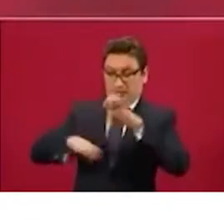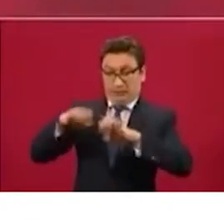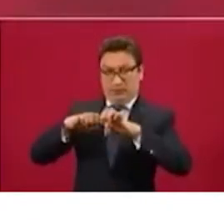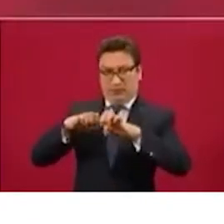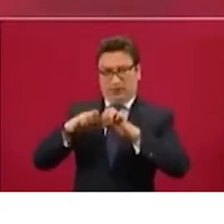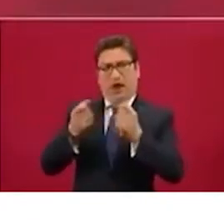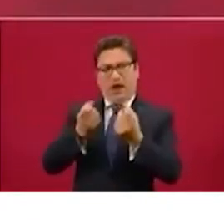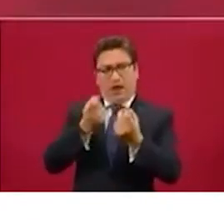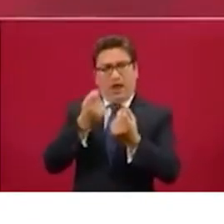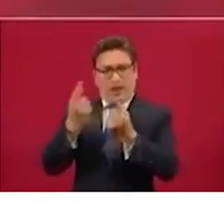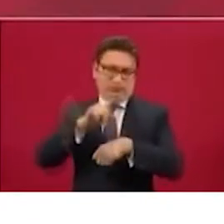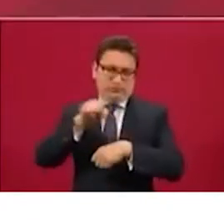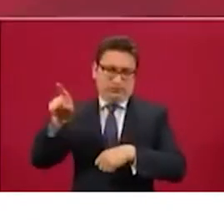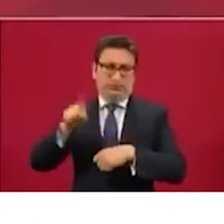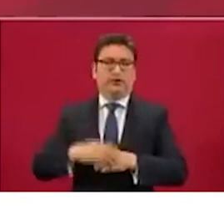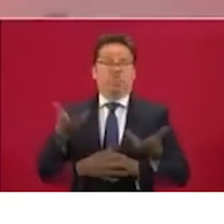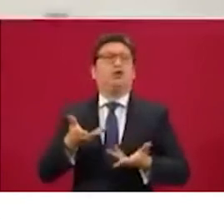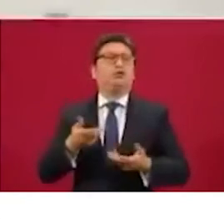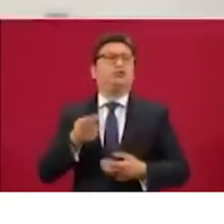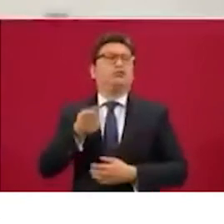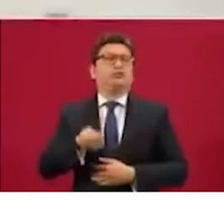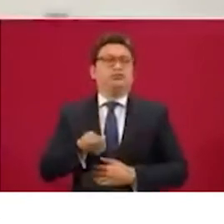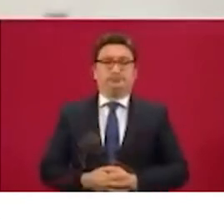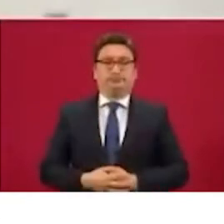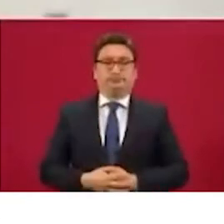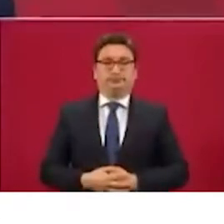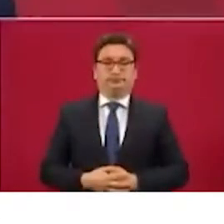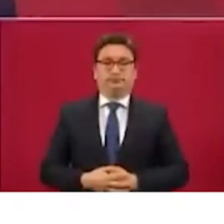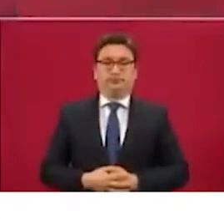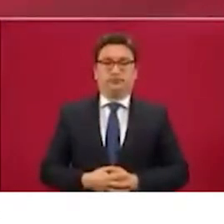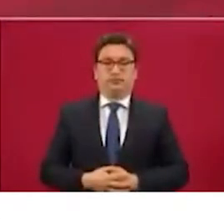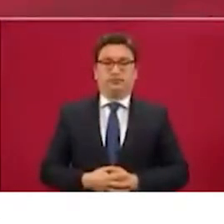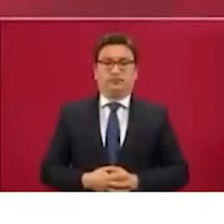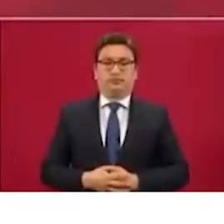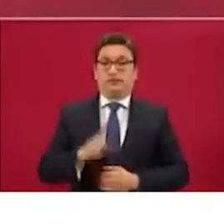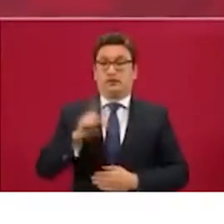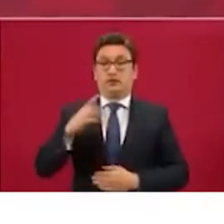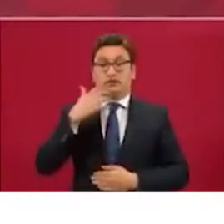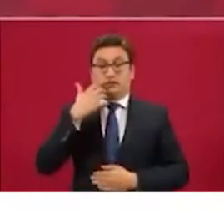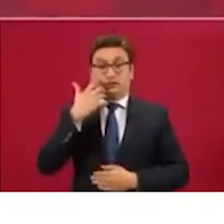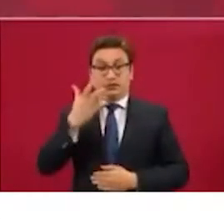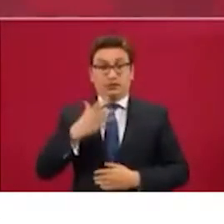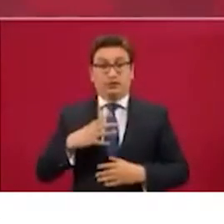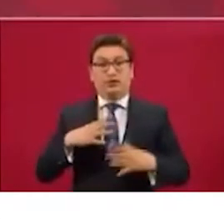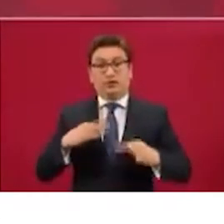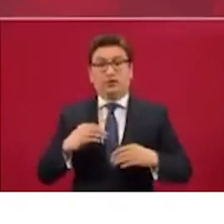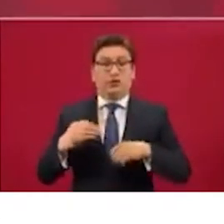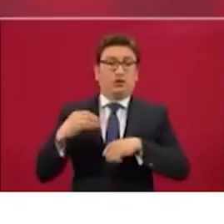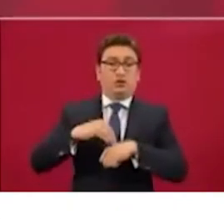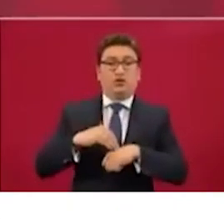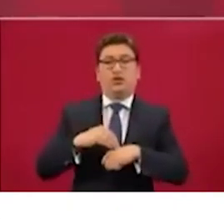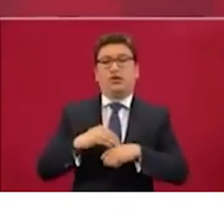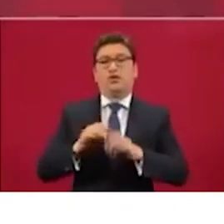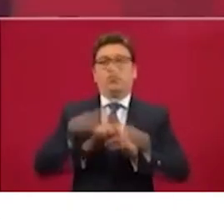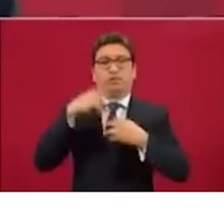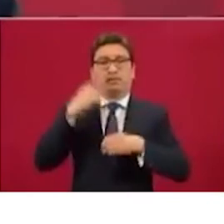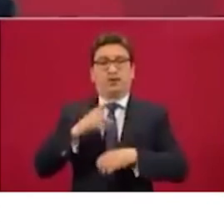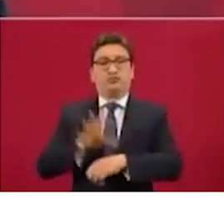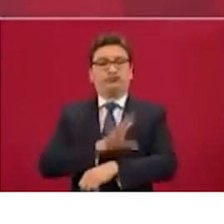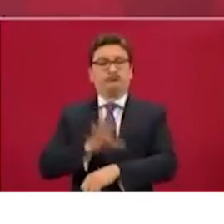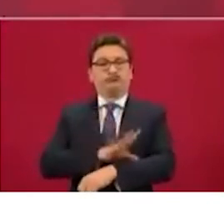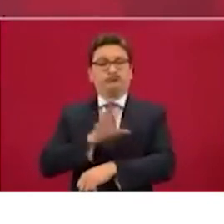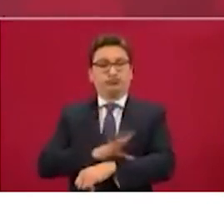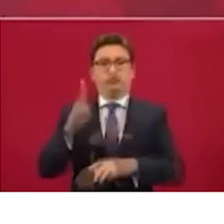luego, y sobre todo los extranjeros, optaron por instalar plantas de generación de energía